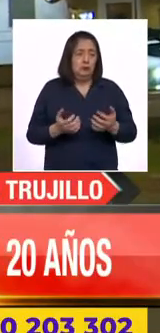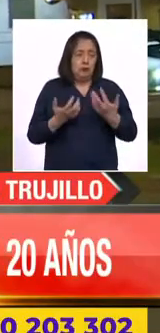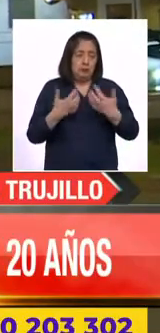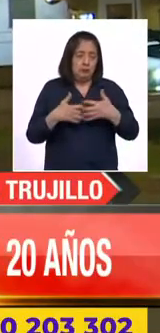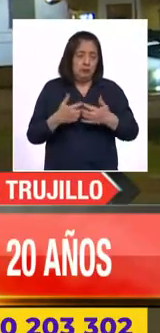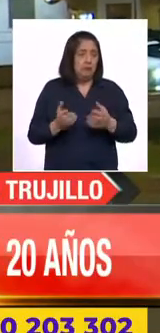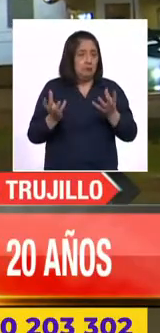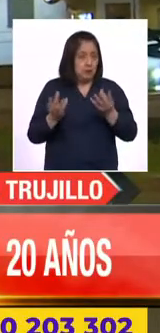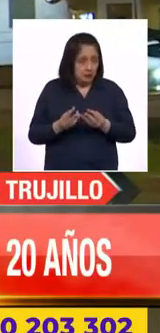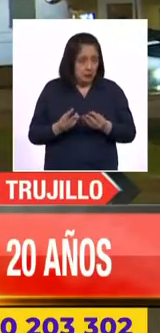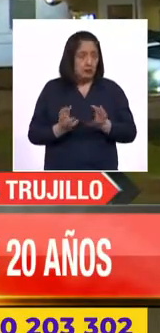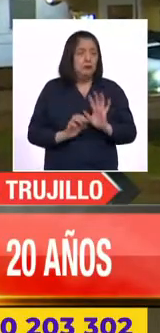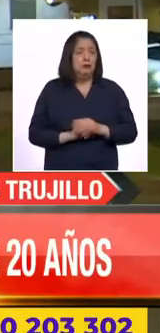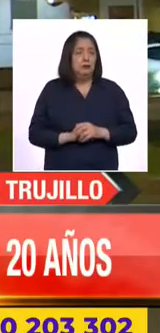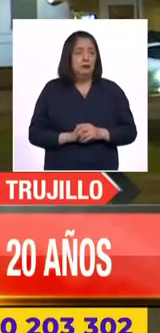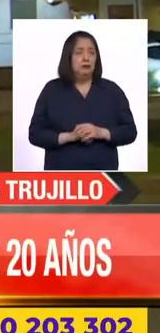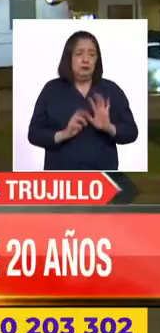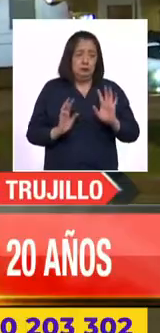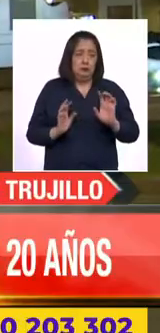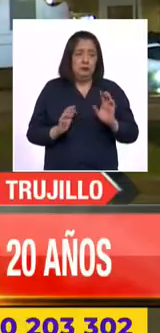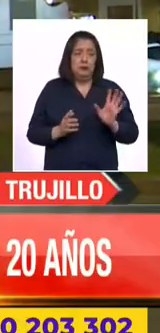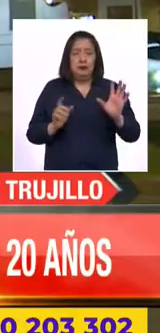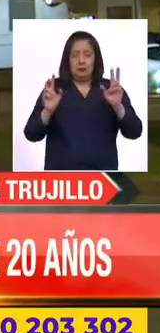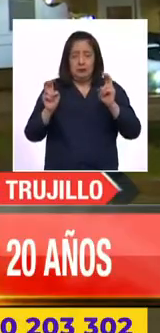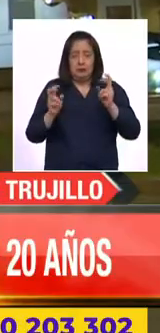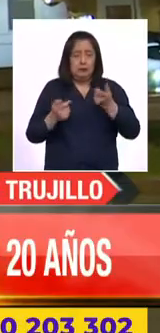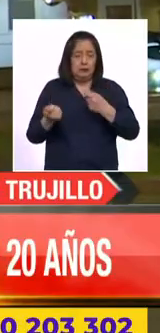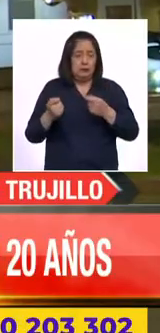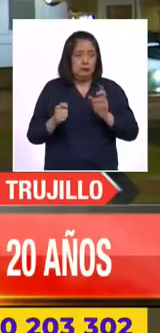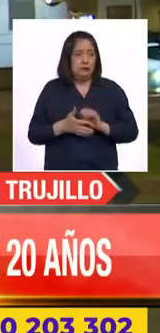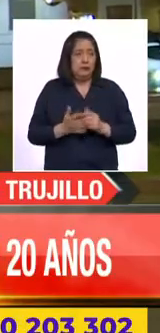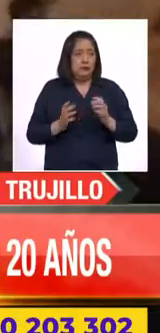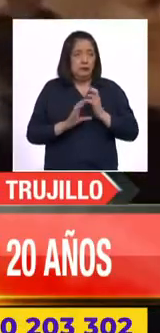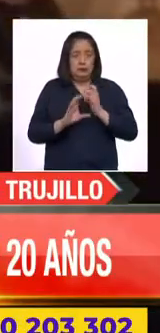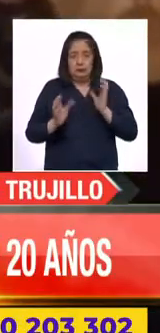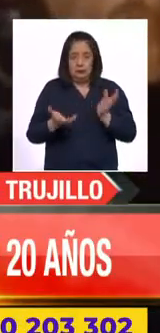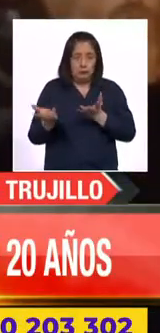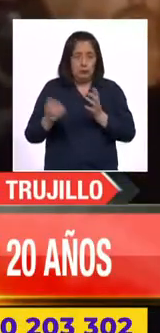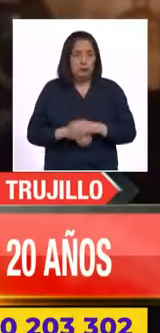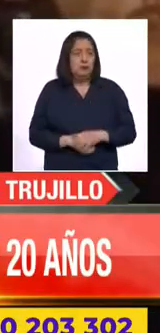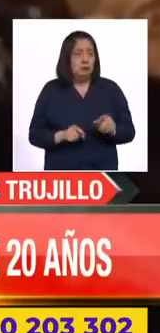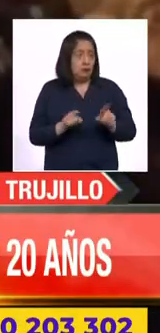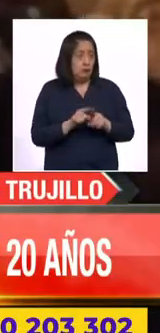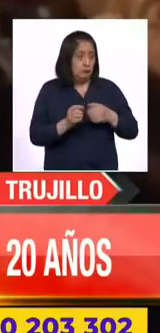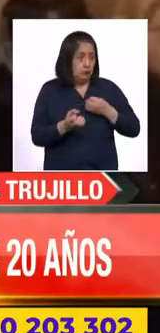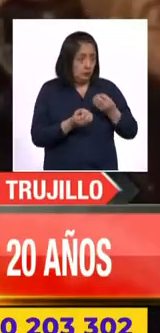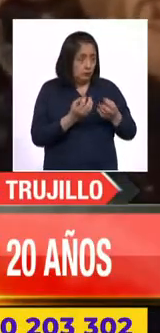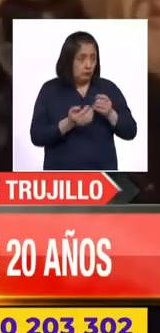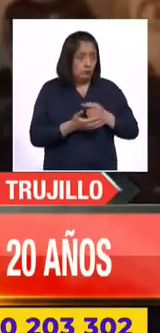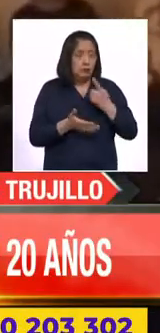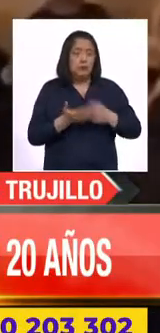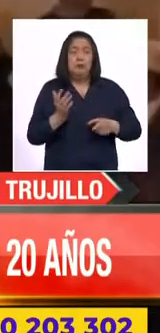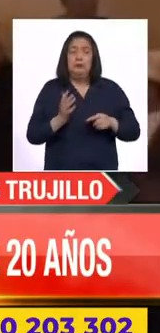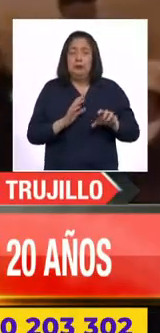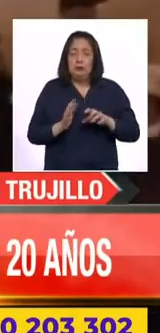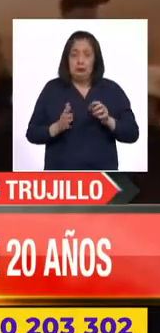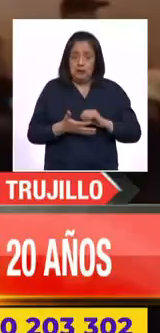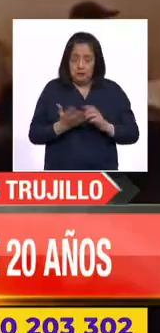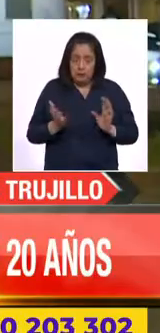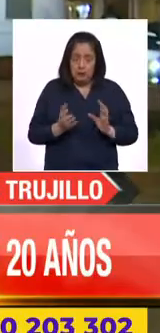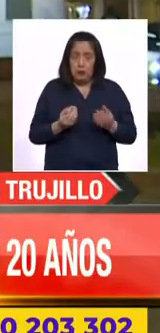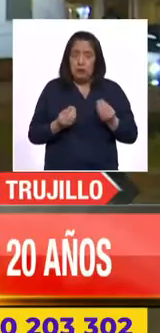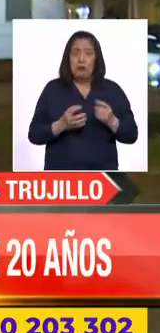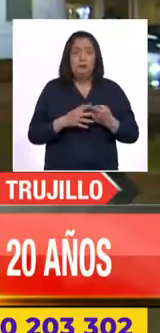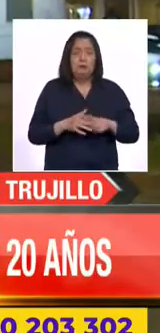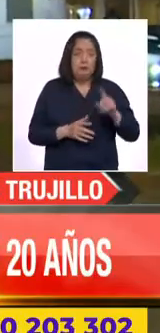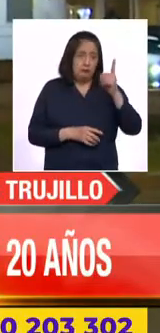microempresa aún. Ahí nos dedicamos a todo el tema del negocio, del transporte. Además, nos contó sobre sus primeros pasos por la política.